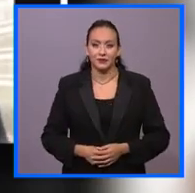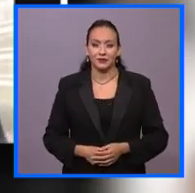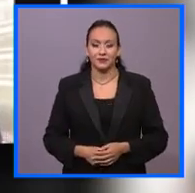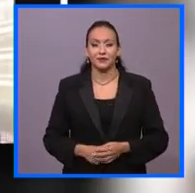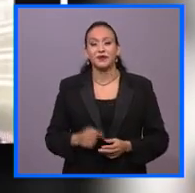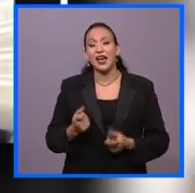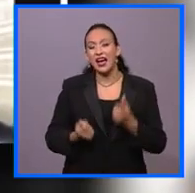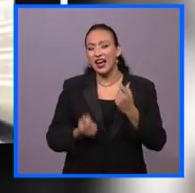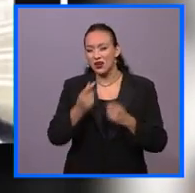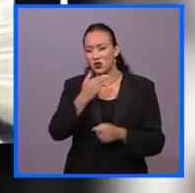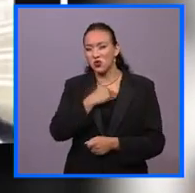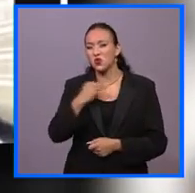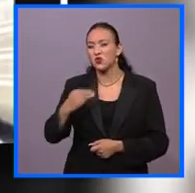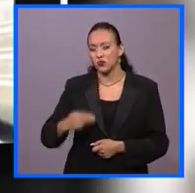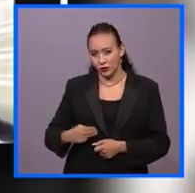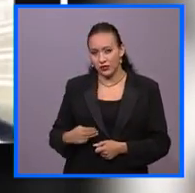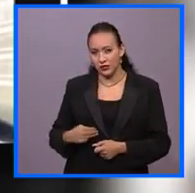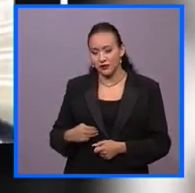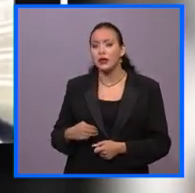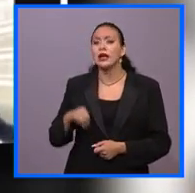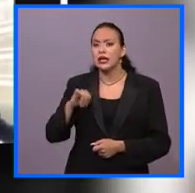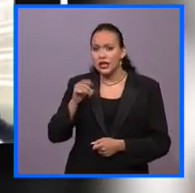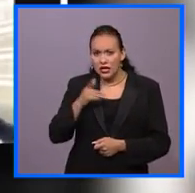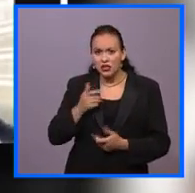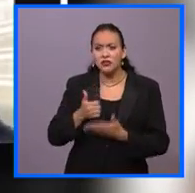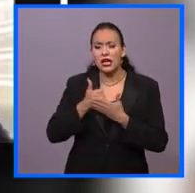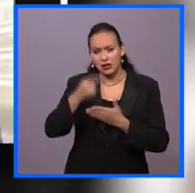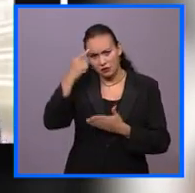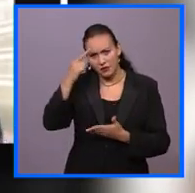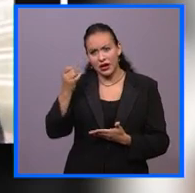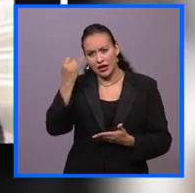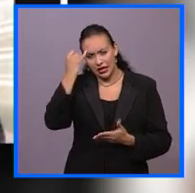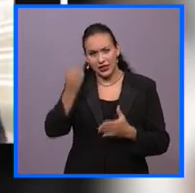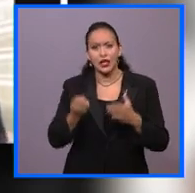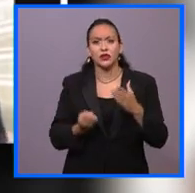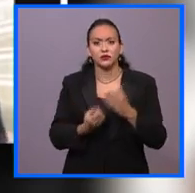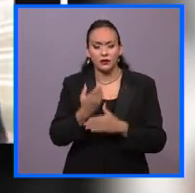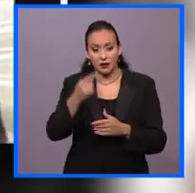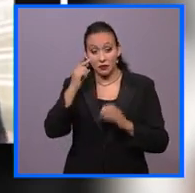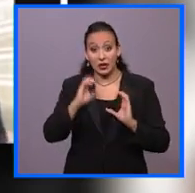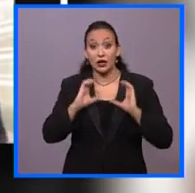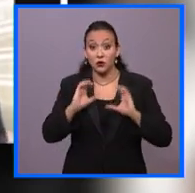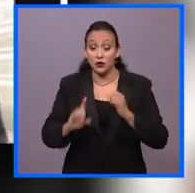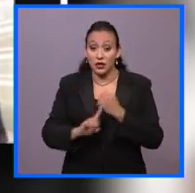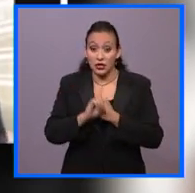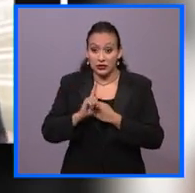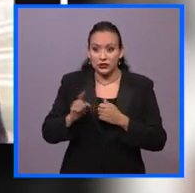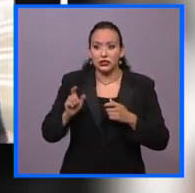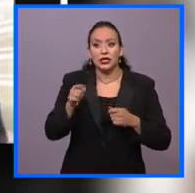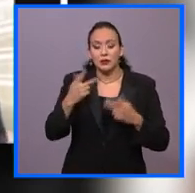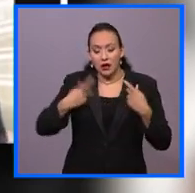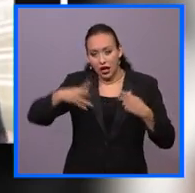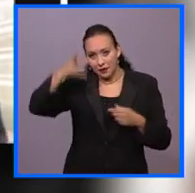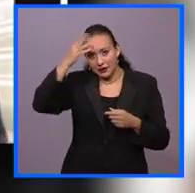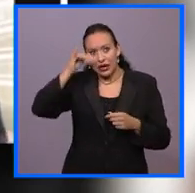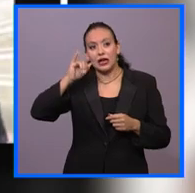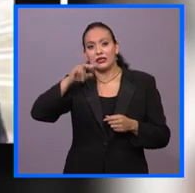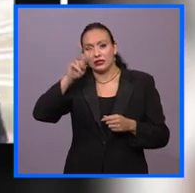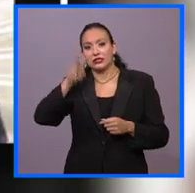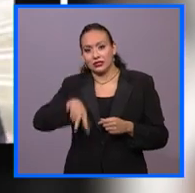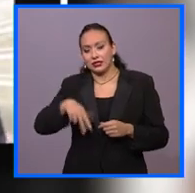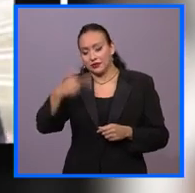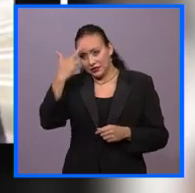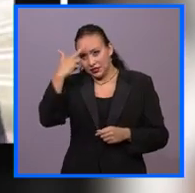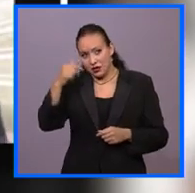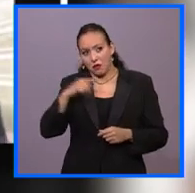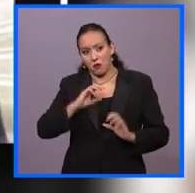muchos municipios sí son motores de innovación social en materia de prevención. Y creo que este estudio pues visibiliza las capitales